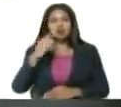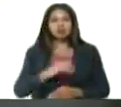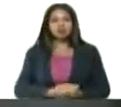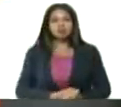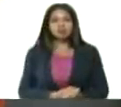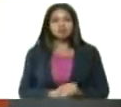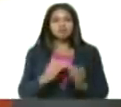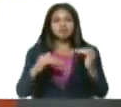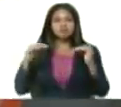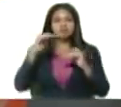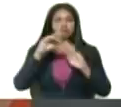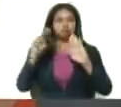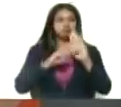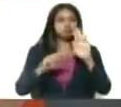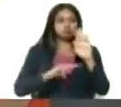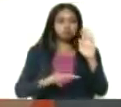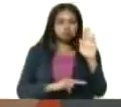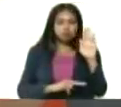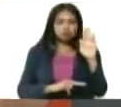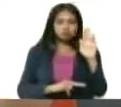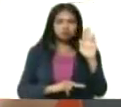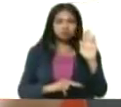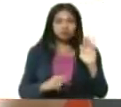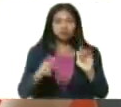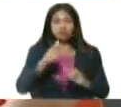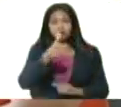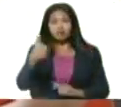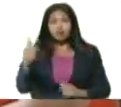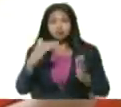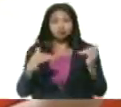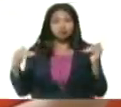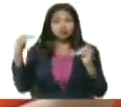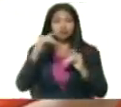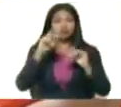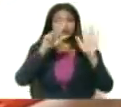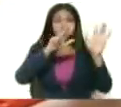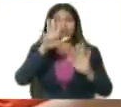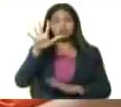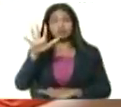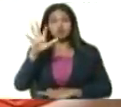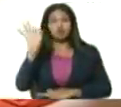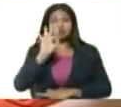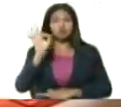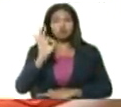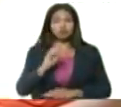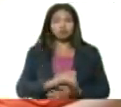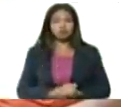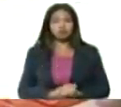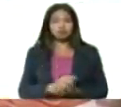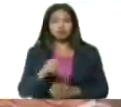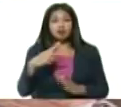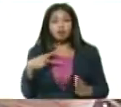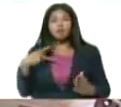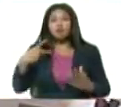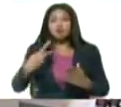El nivel de cumplimiento de la cuarentena es por encima del 85%, a pesar de que es